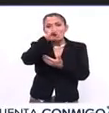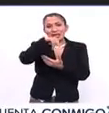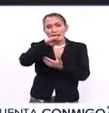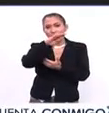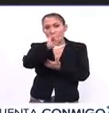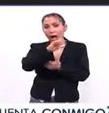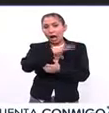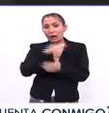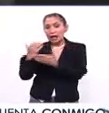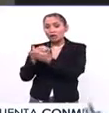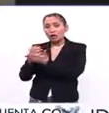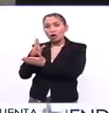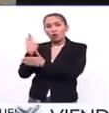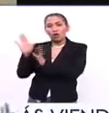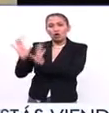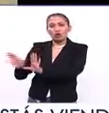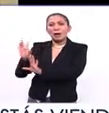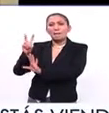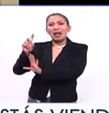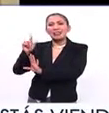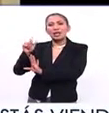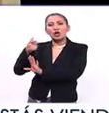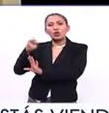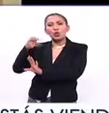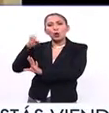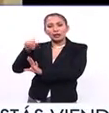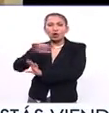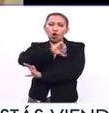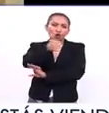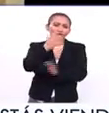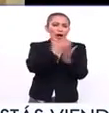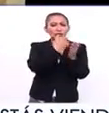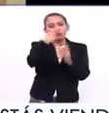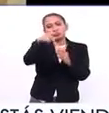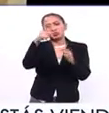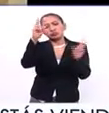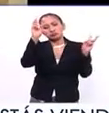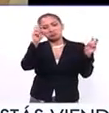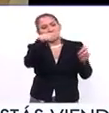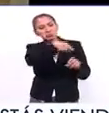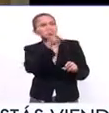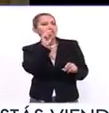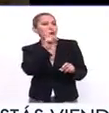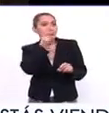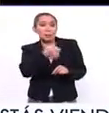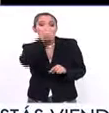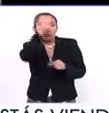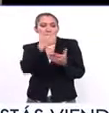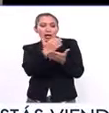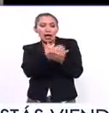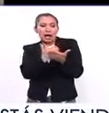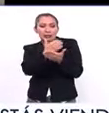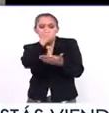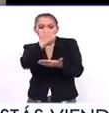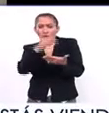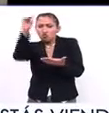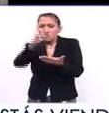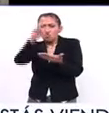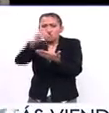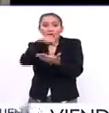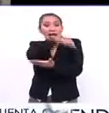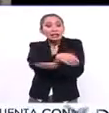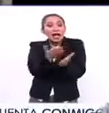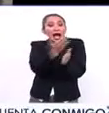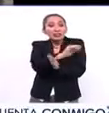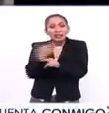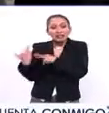porque existe el catálogo razonado que hizo Walter Gruen, y hay otros quienes han escrito sobre ella, pero este es el primer catálogo que reúne todo lo que